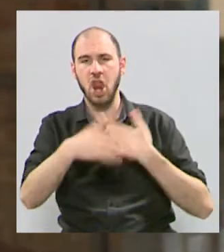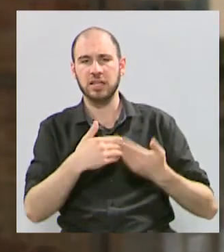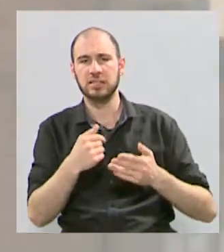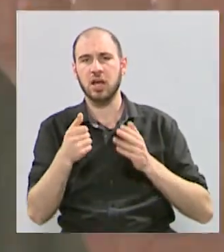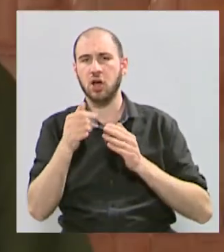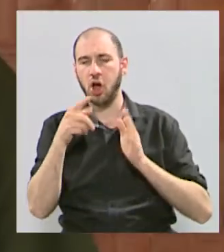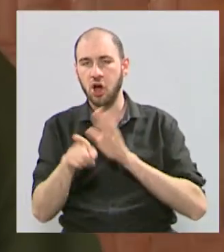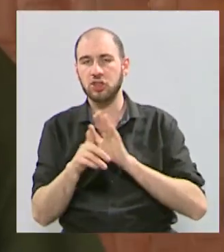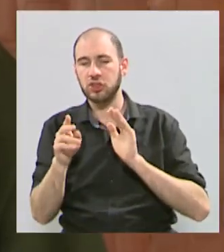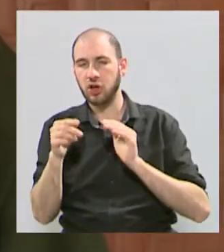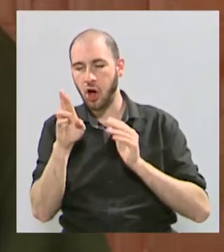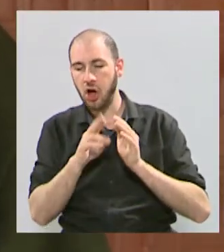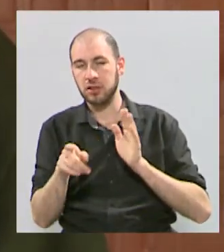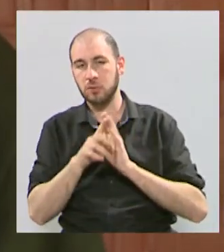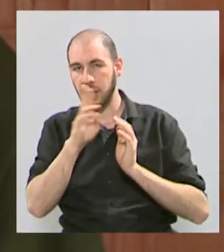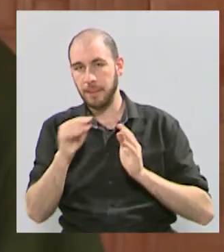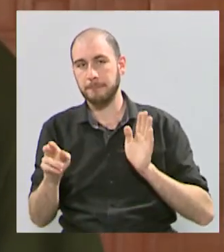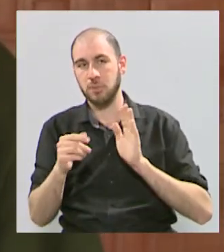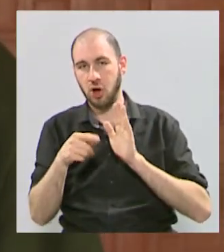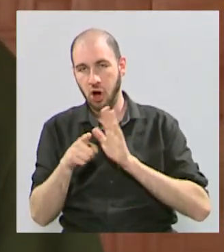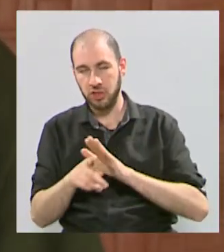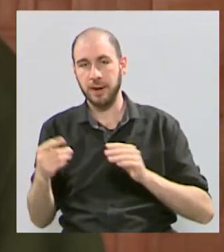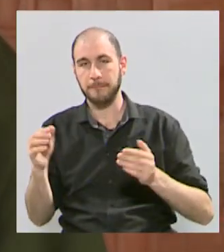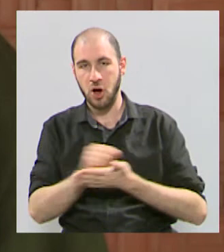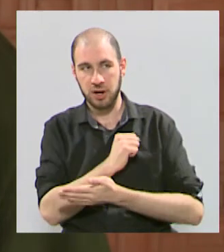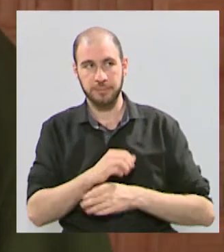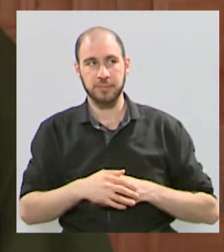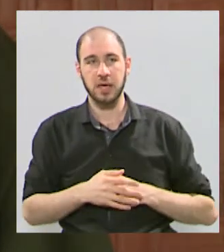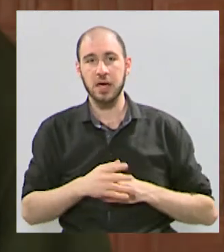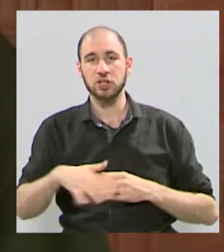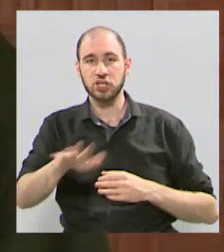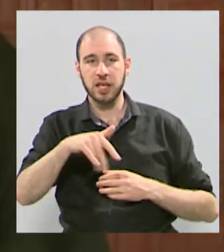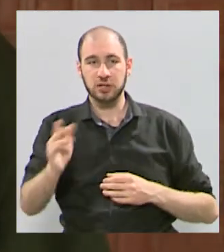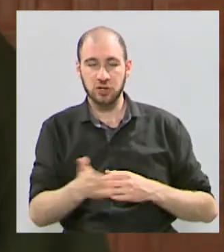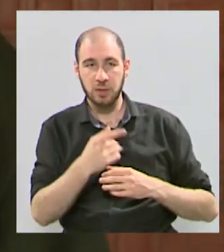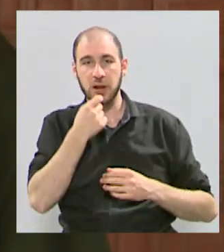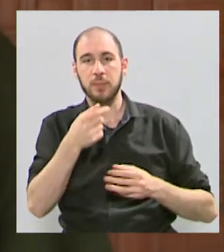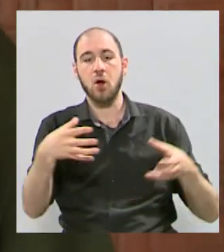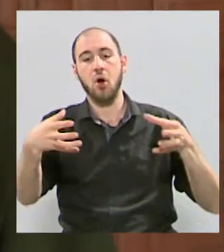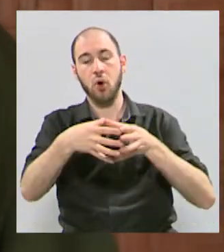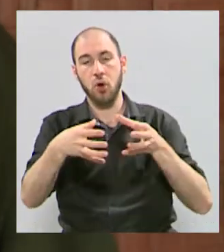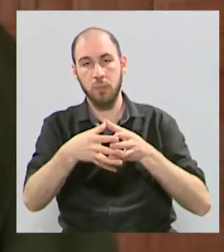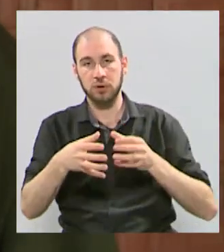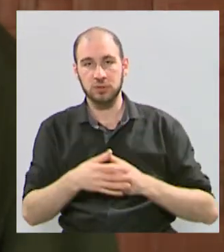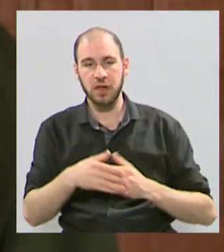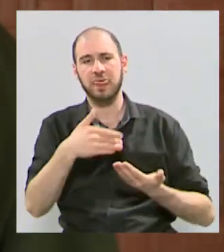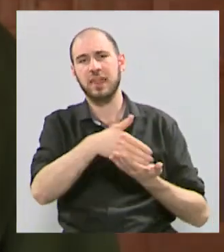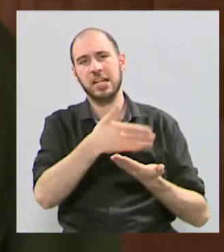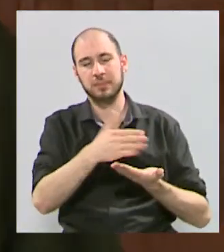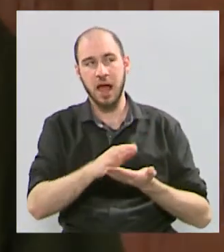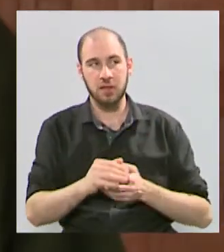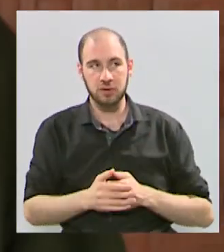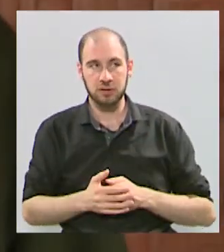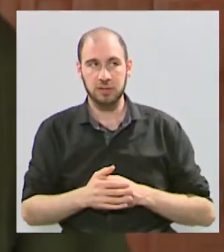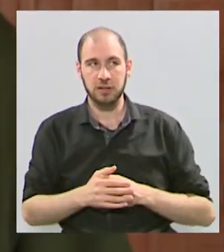mujer. El tema es que en toda sociedad, cuando hay grupos que son discriminados, que no